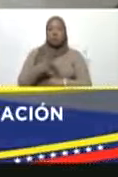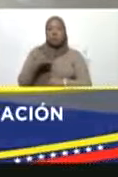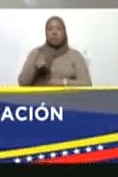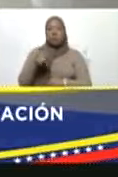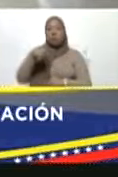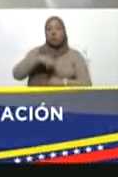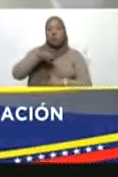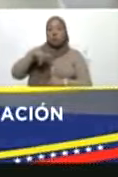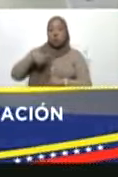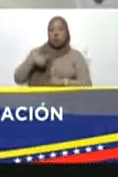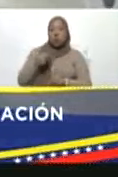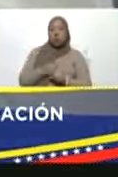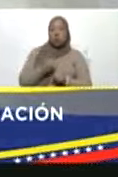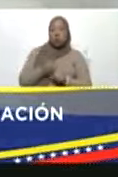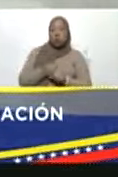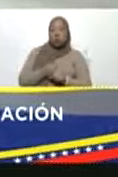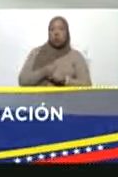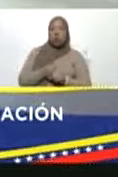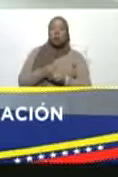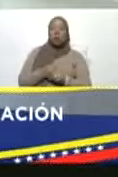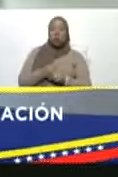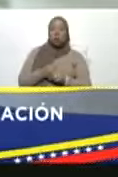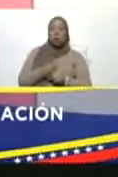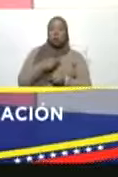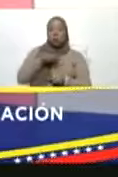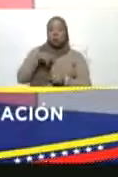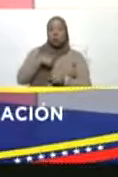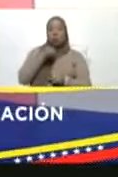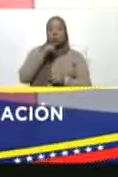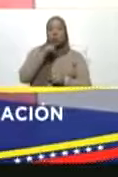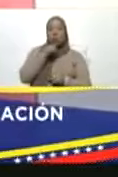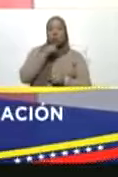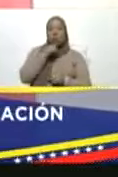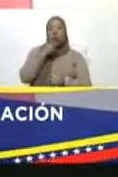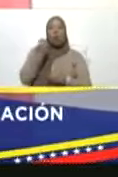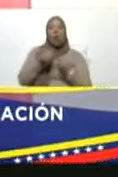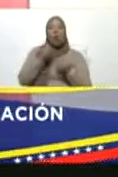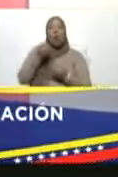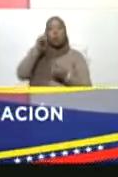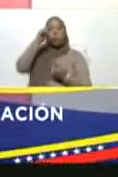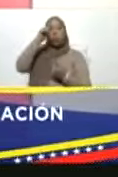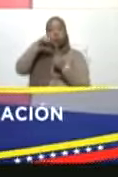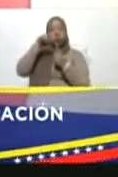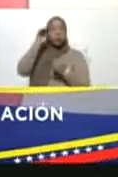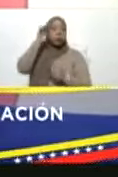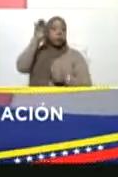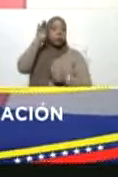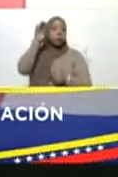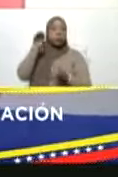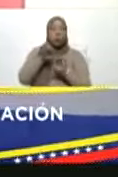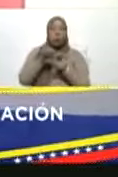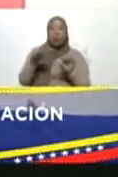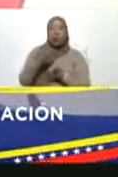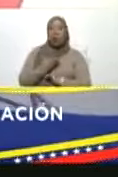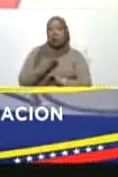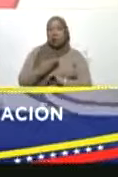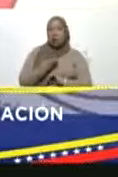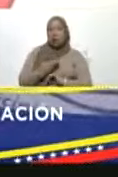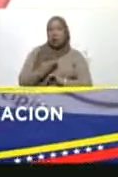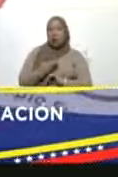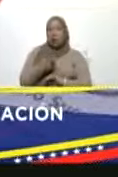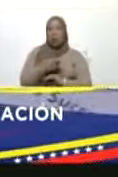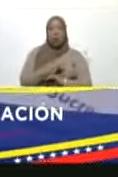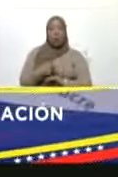acá nuestro proyecto, nuestros objetivos y nuestro enfoque hacia dónde queremos ir, ministra, alcalde, gobernadora. Y a